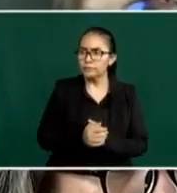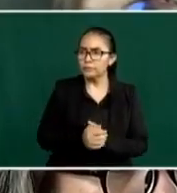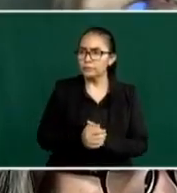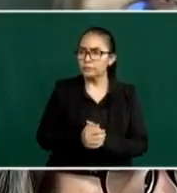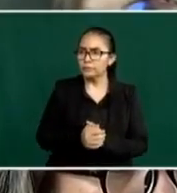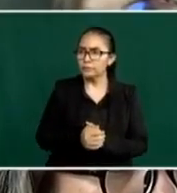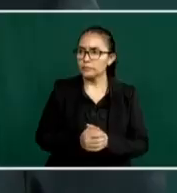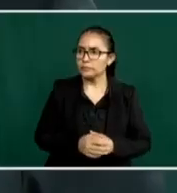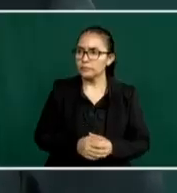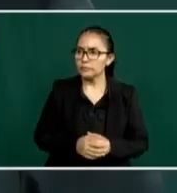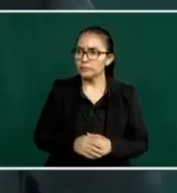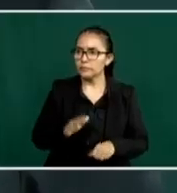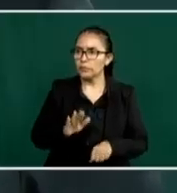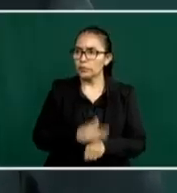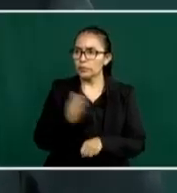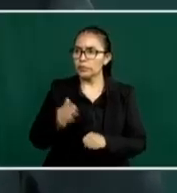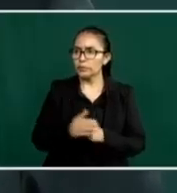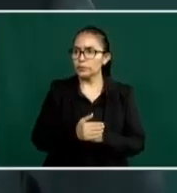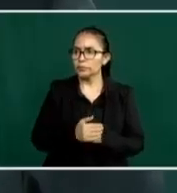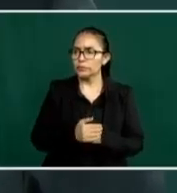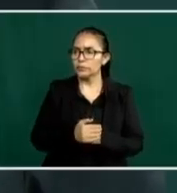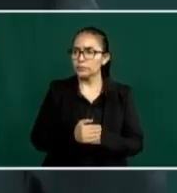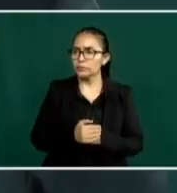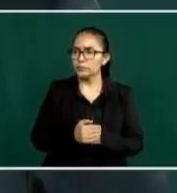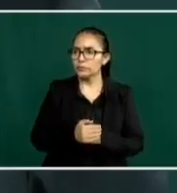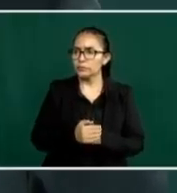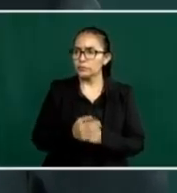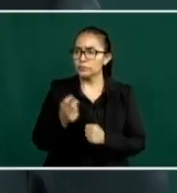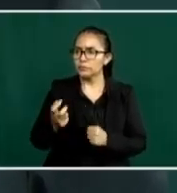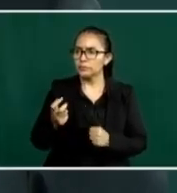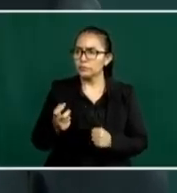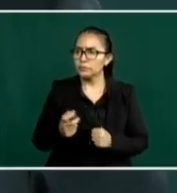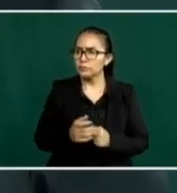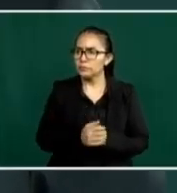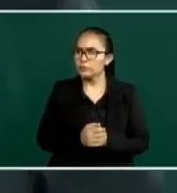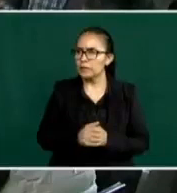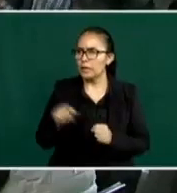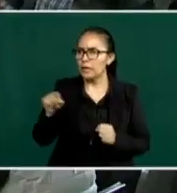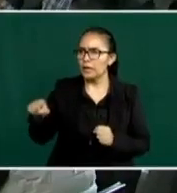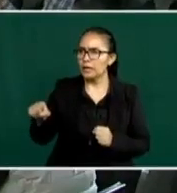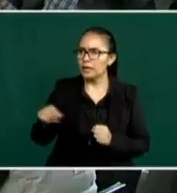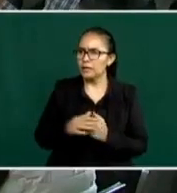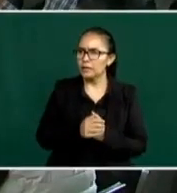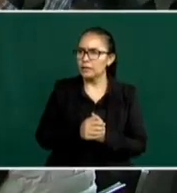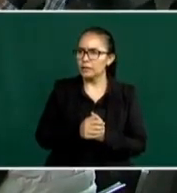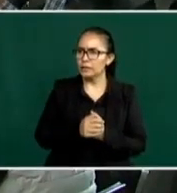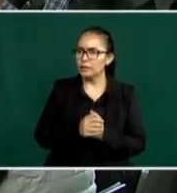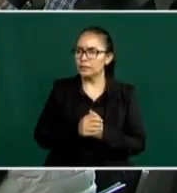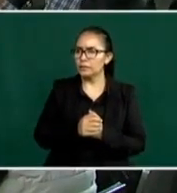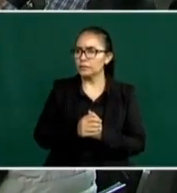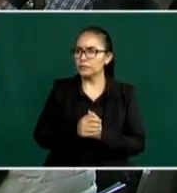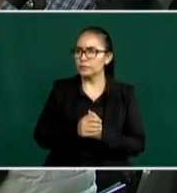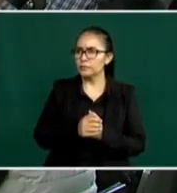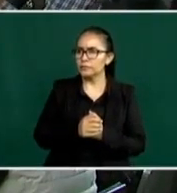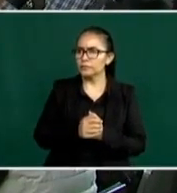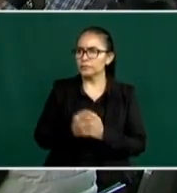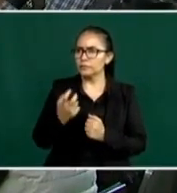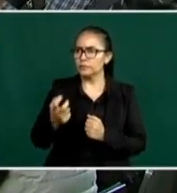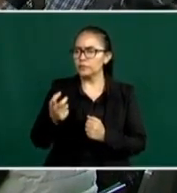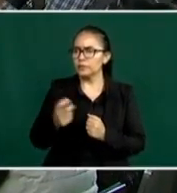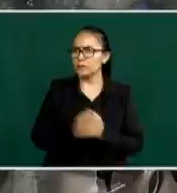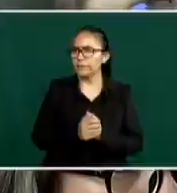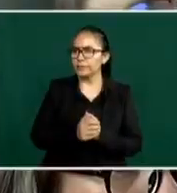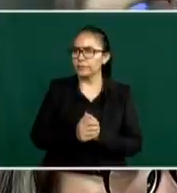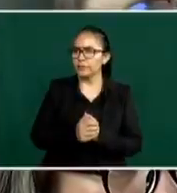cárcel, porque lo acusaron de un secuestro que se le fabricó, ahí adentro se le ha estado extorsionando. Y en esta